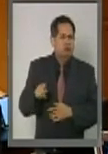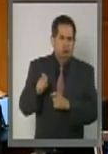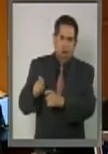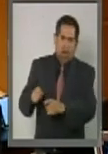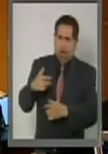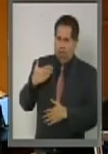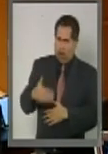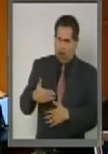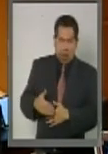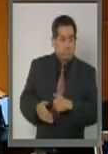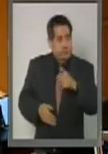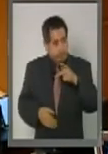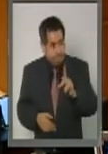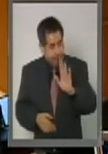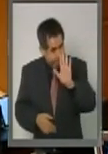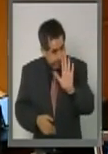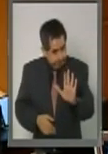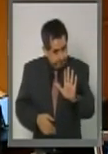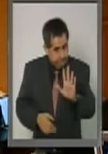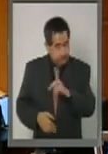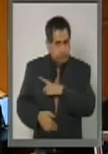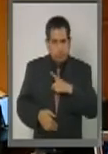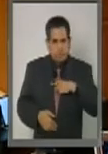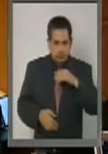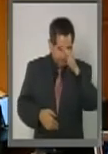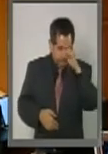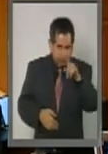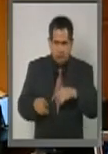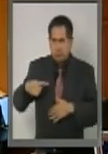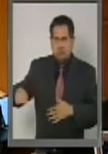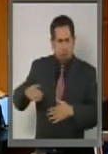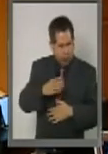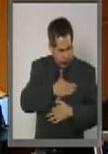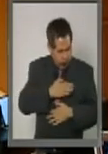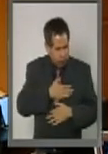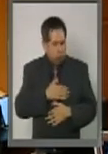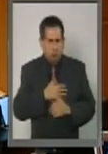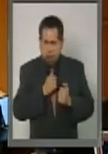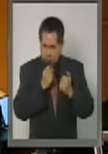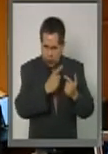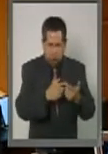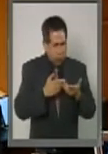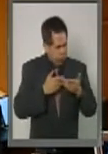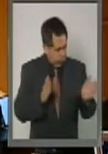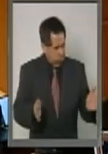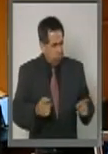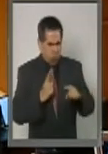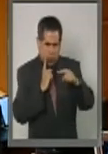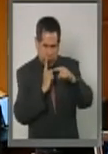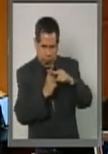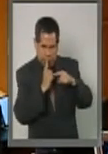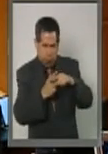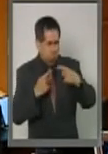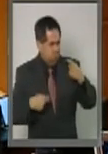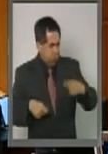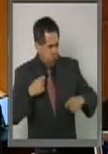debe malinterpretarse la buena voluntad, el ánimo constructivo de nuestros